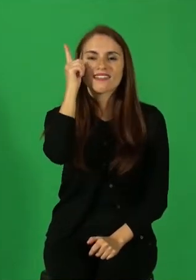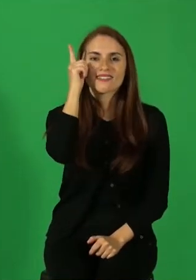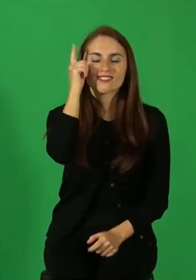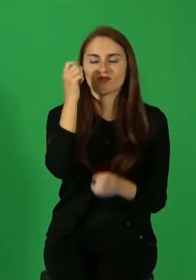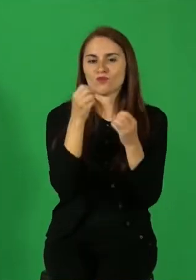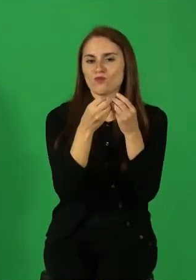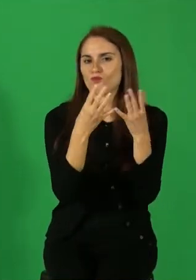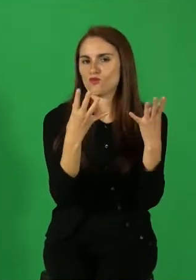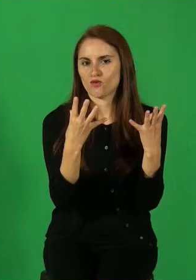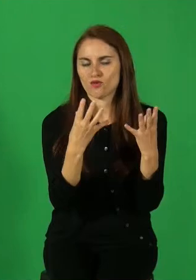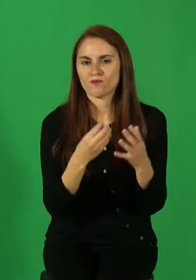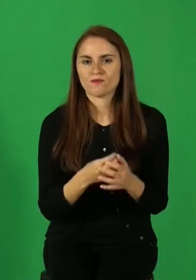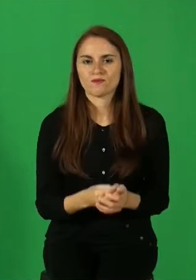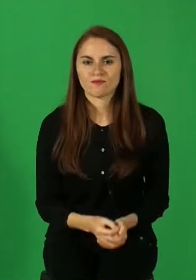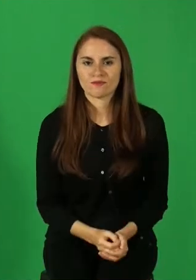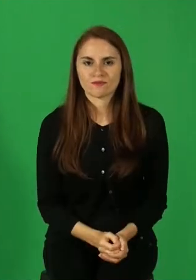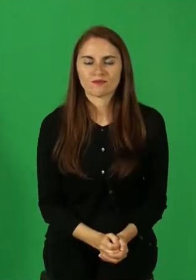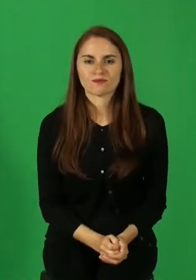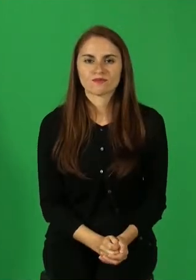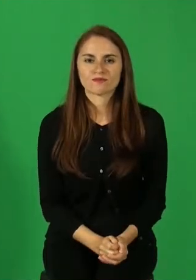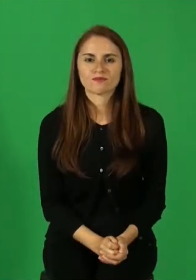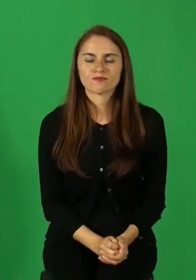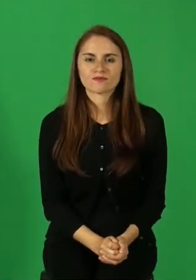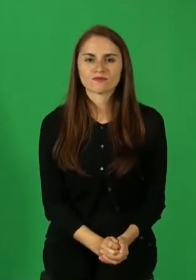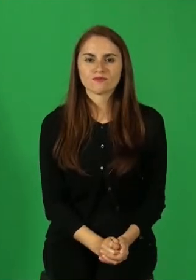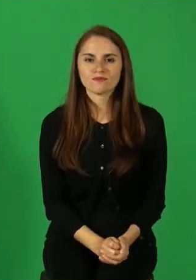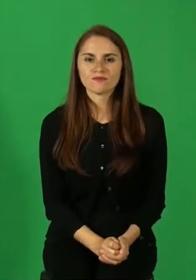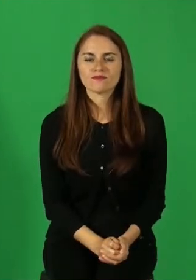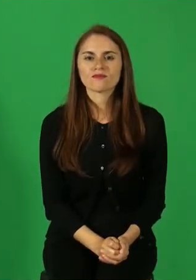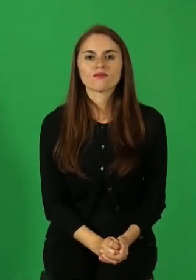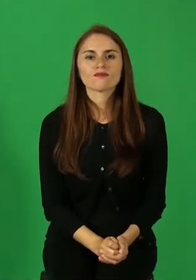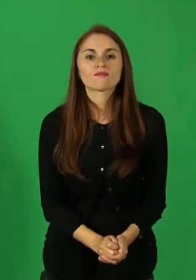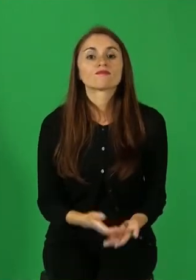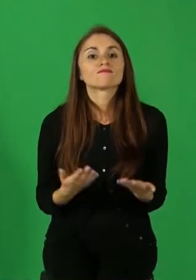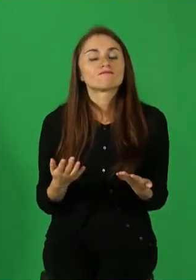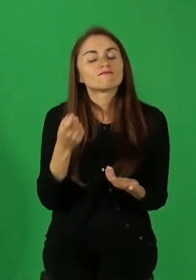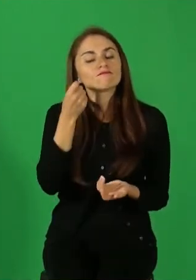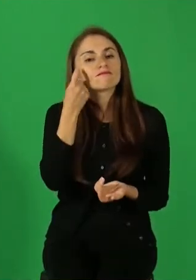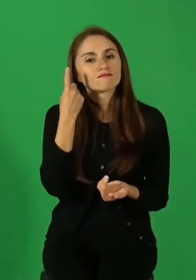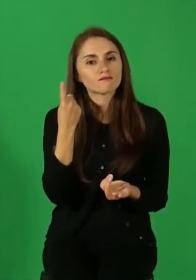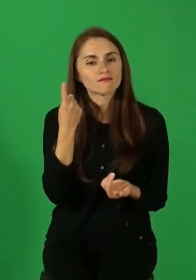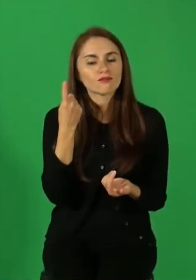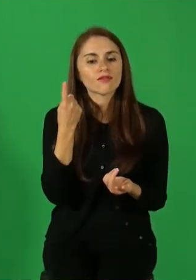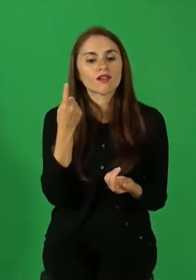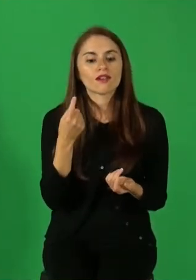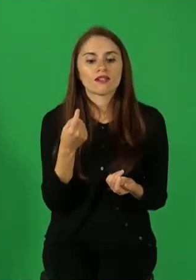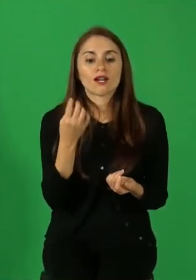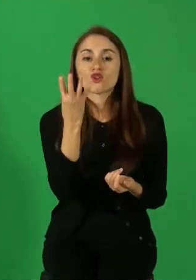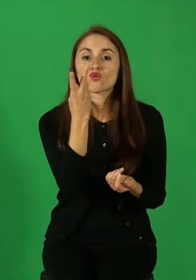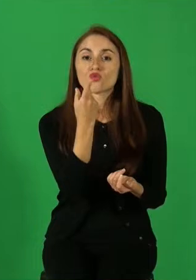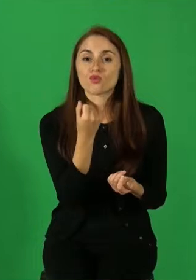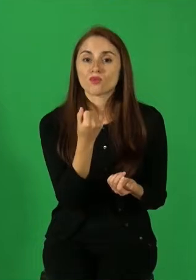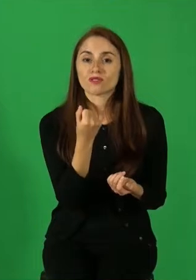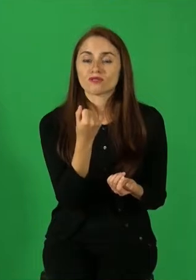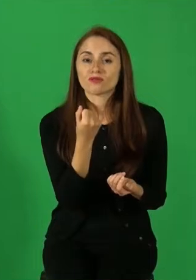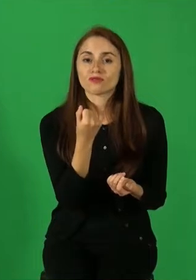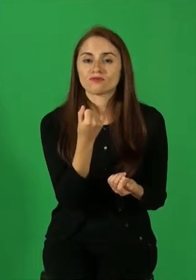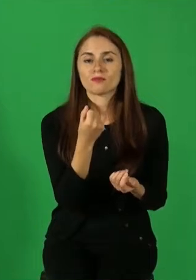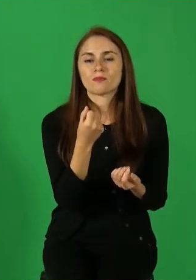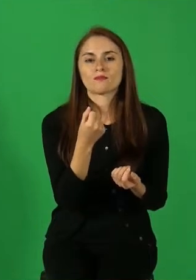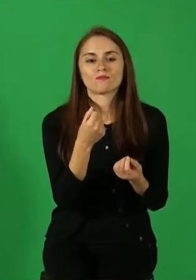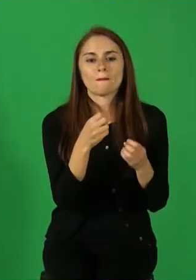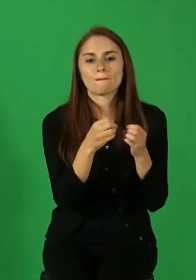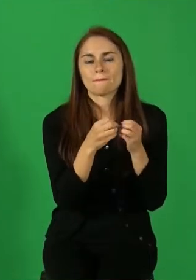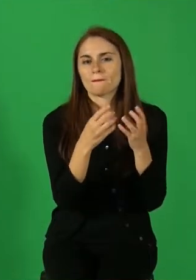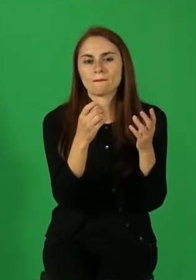cuenta? Por la terminación S. Entonces, el número de esta persona es